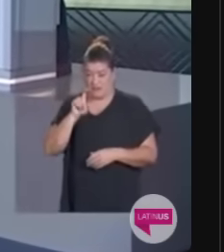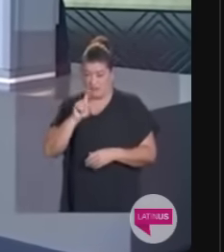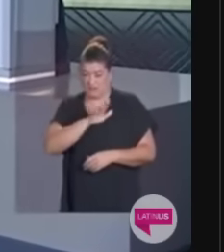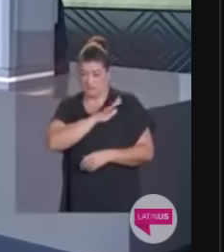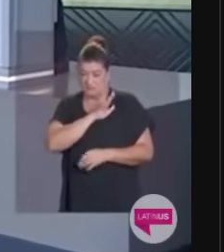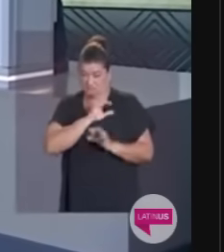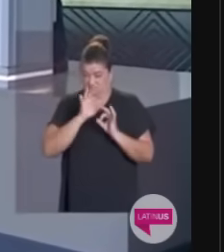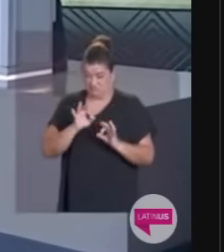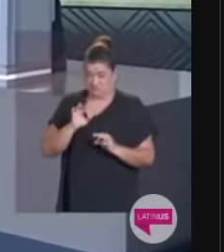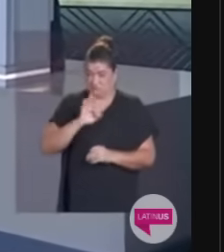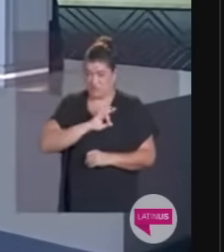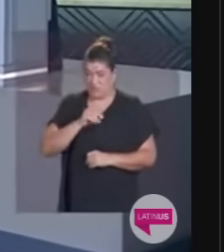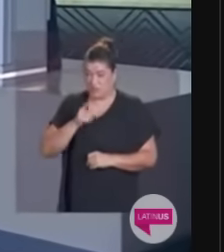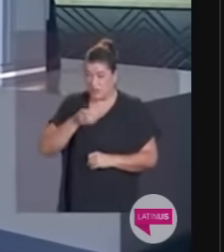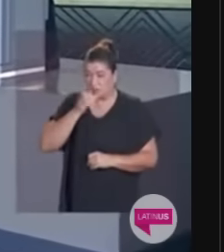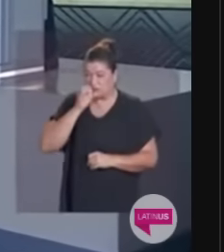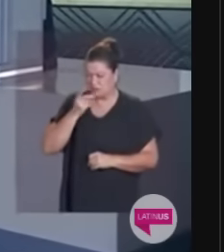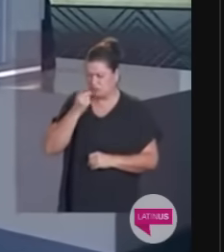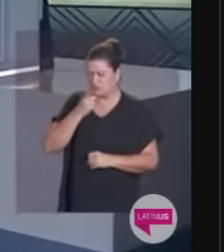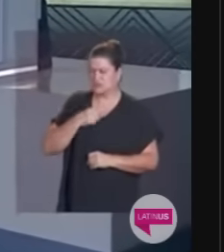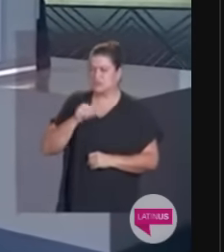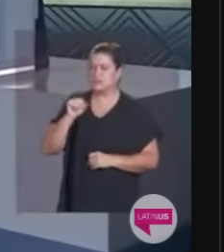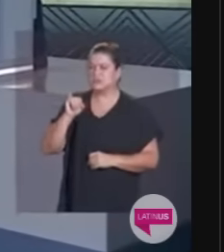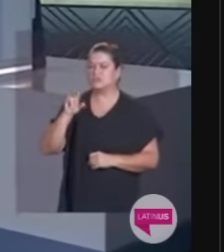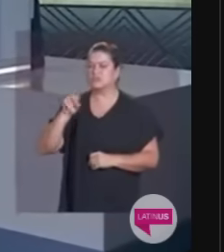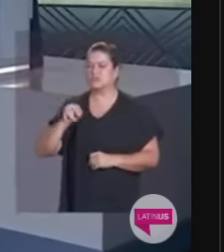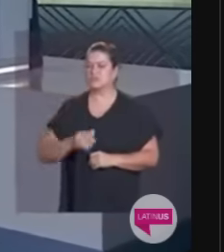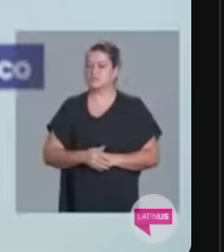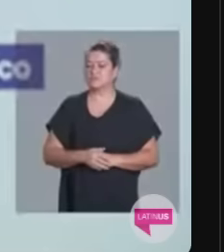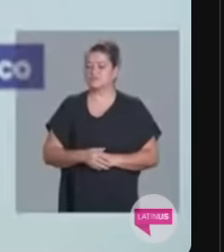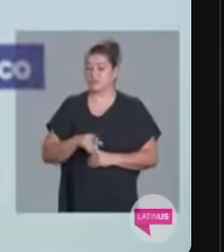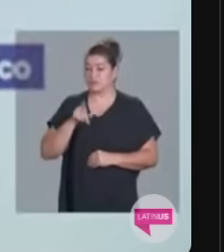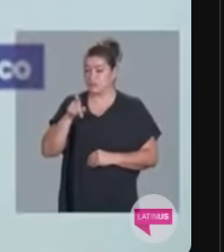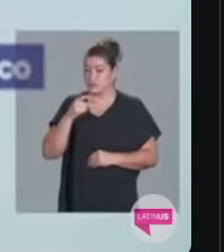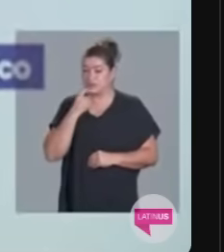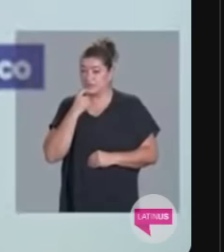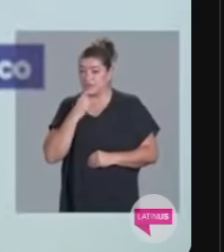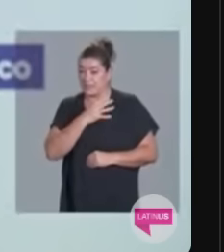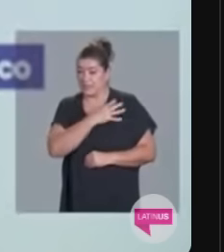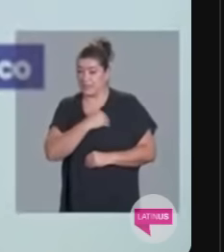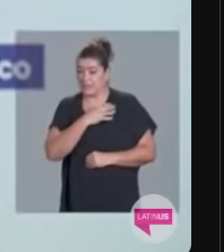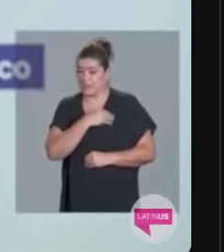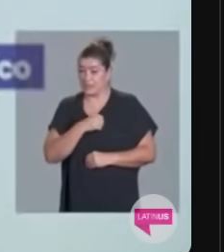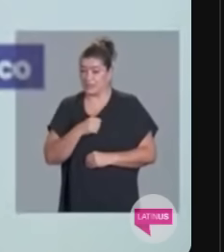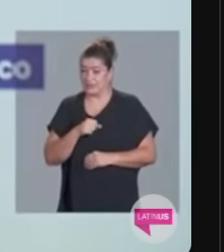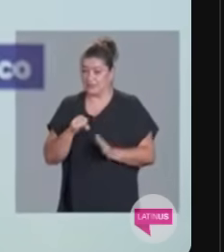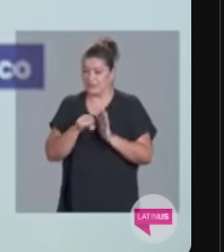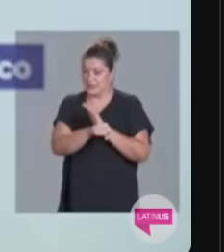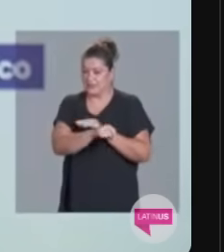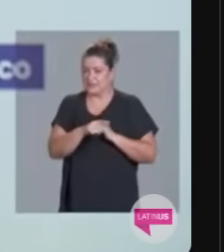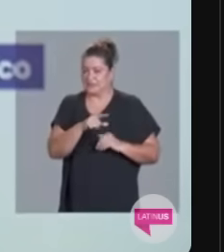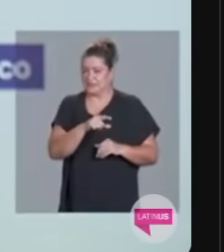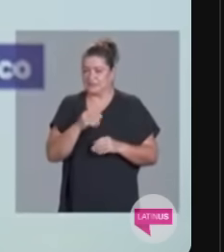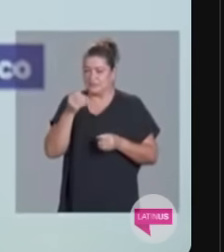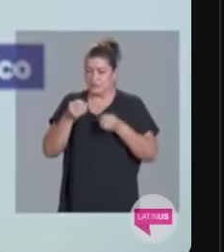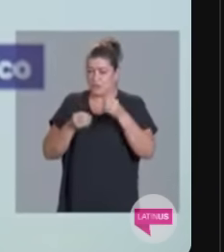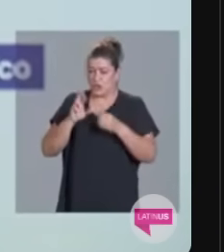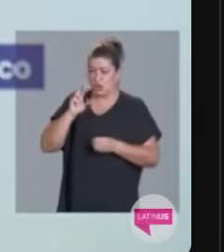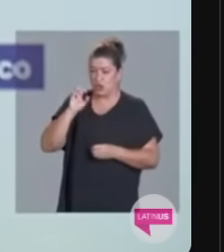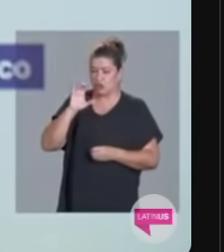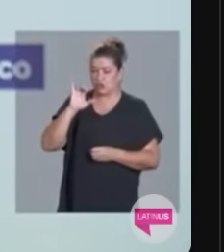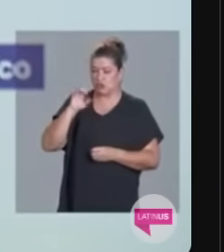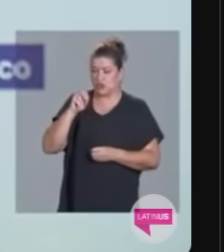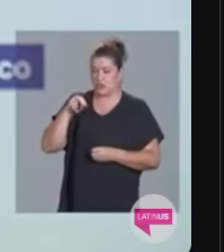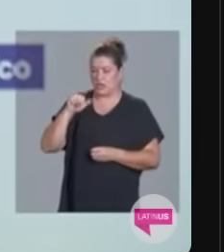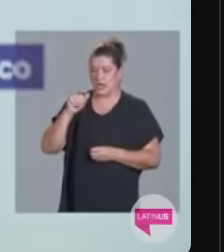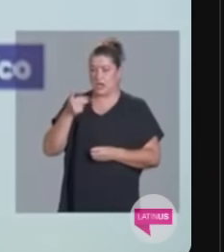responda si va o no a enjuiciar a los hijos del presidente a rocío nale por sus corruptelas no no ha respondido